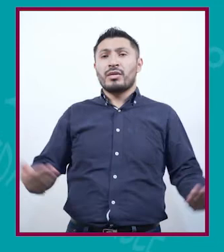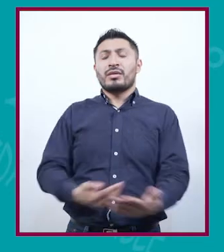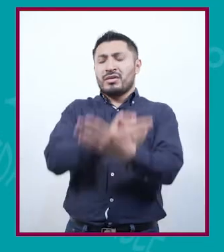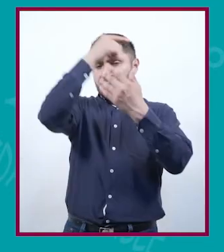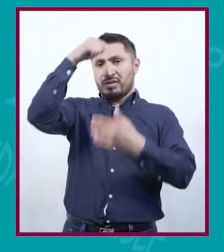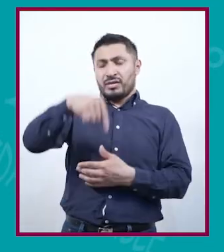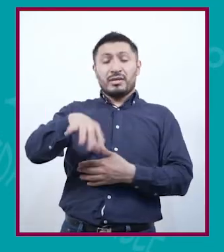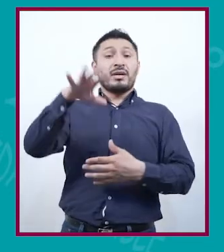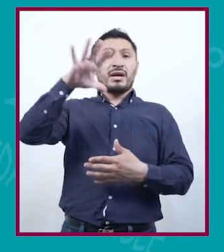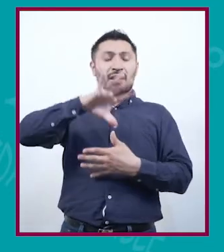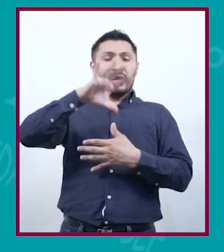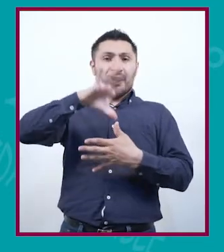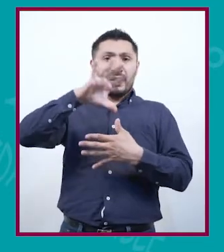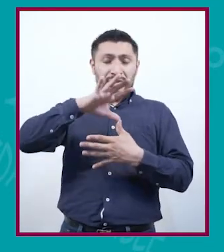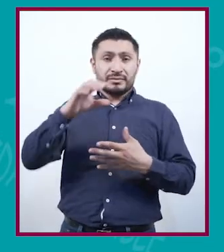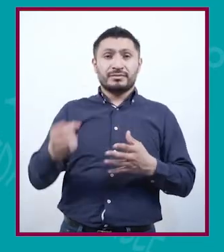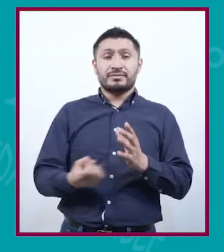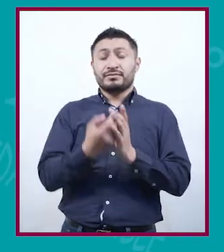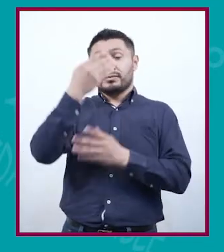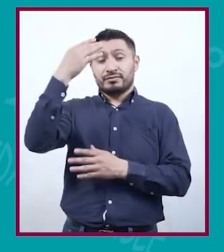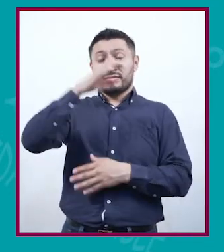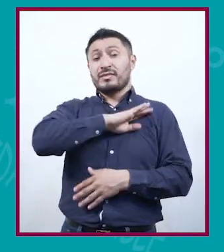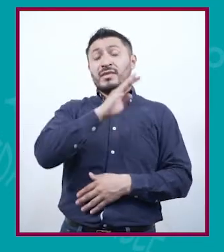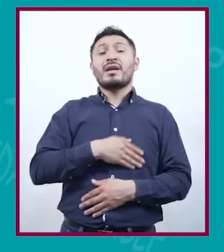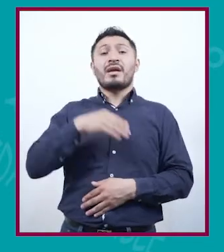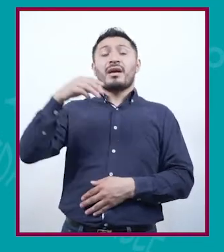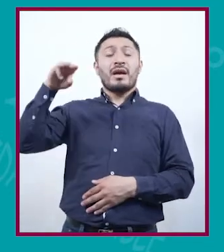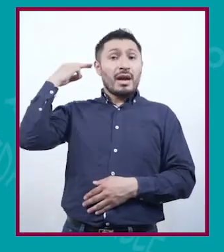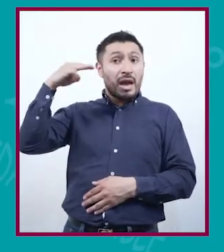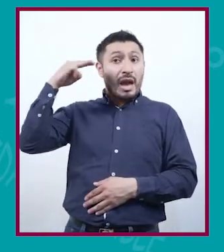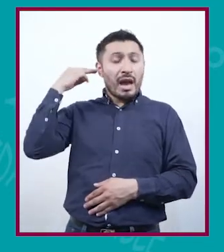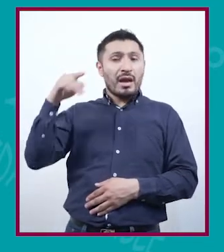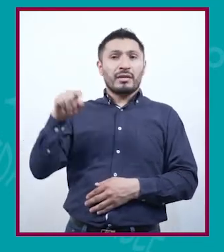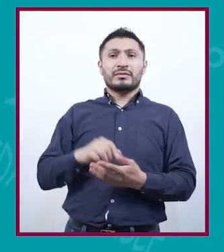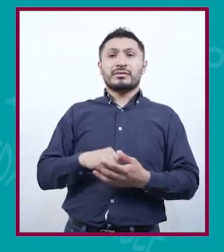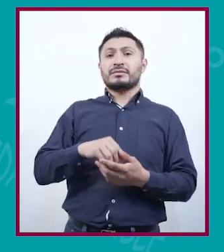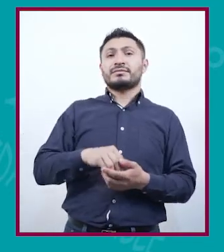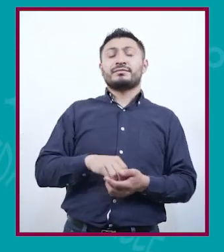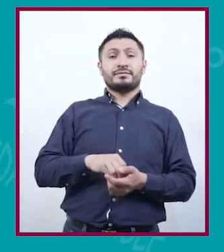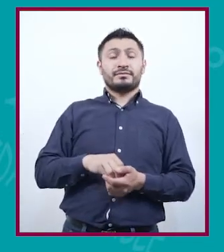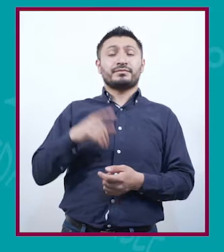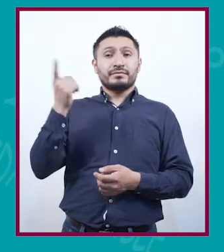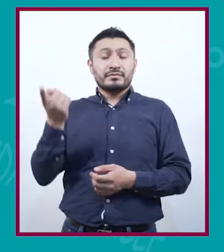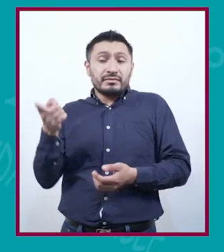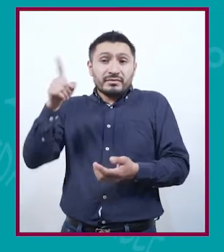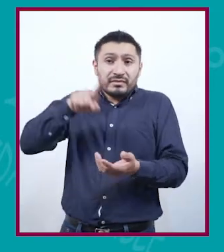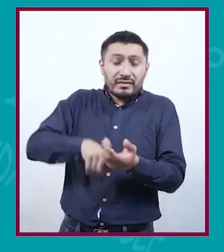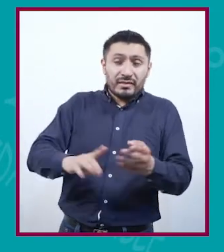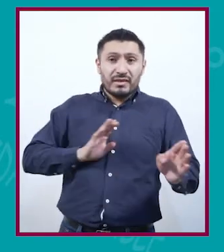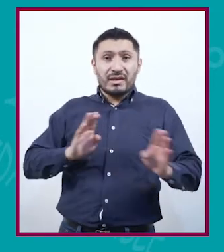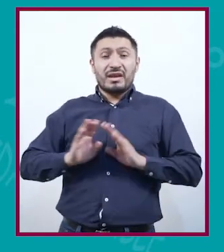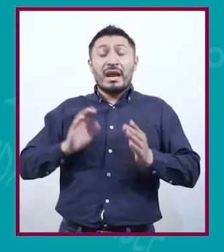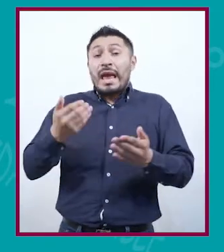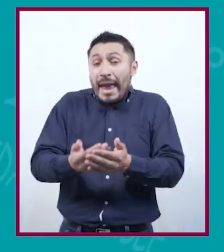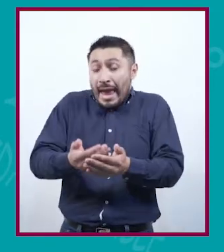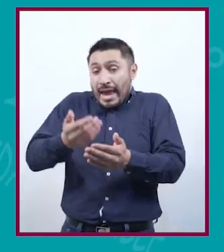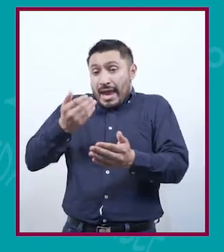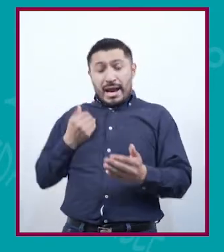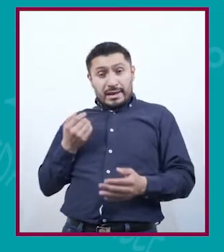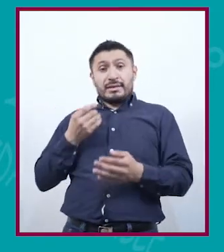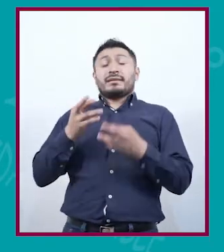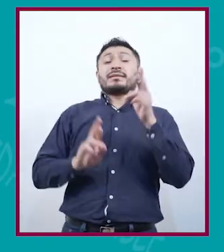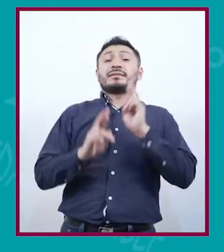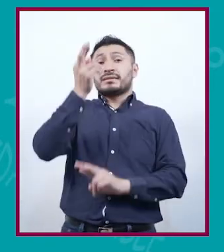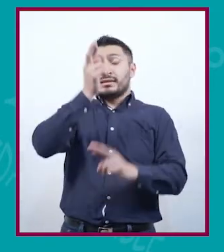americano, nacido en una de las provincias de la Nueva España, en Michoacán, y él se incorpora a las milicias antes del estallido